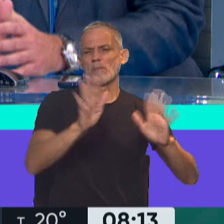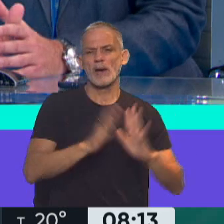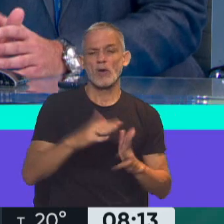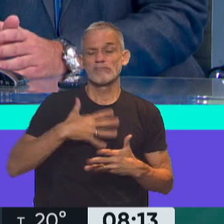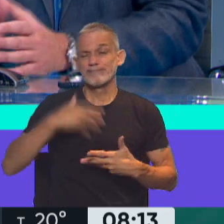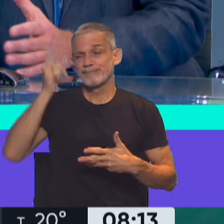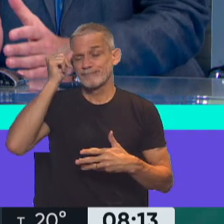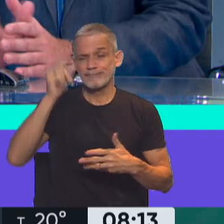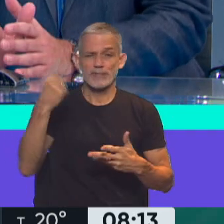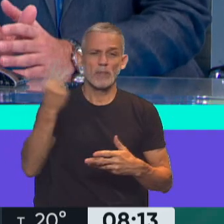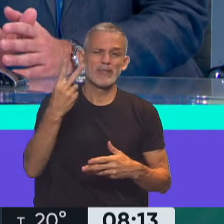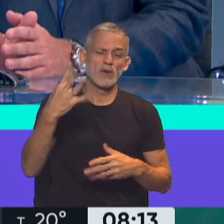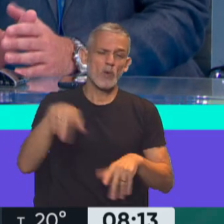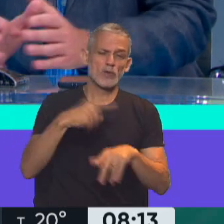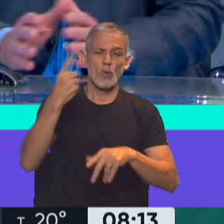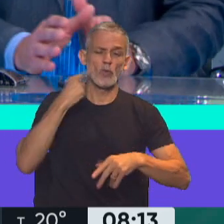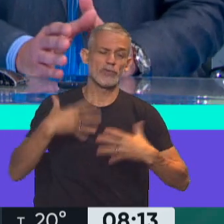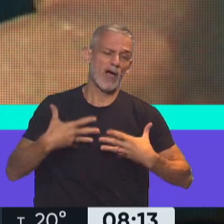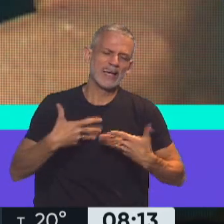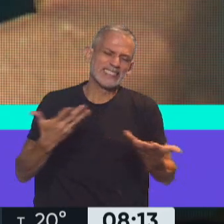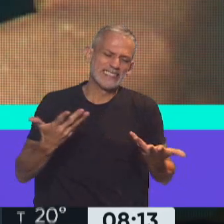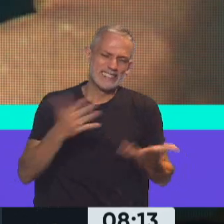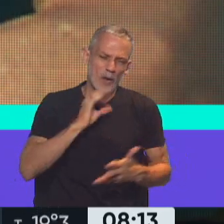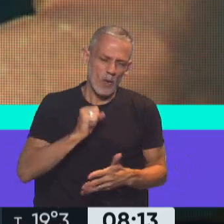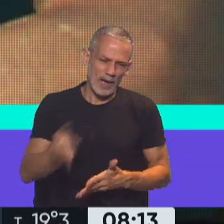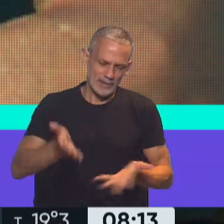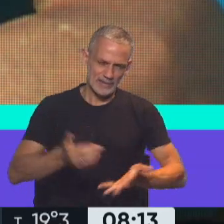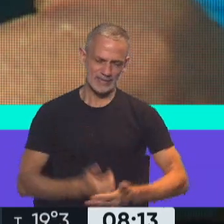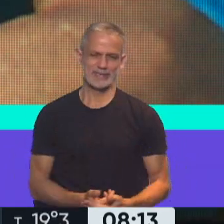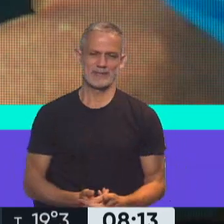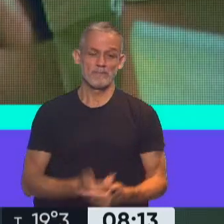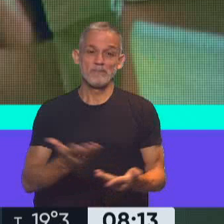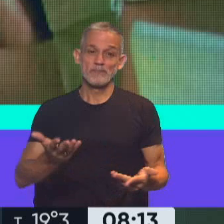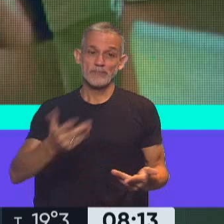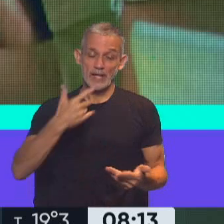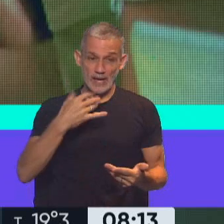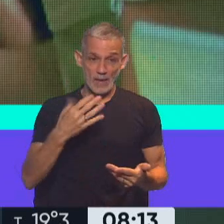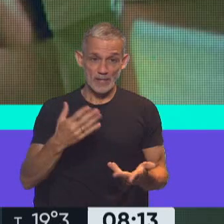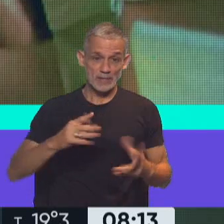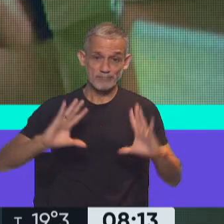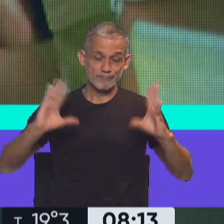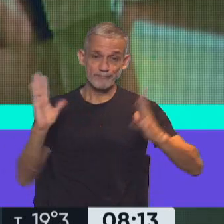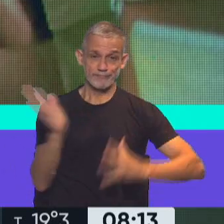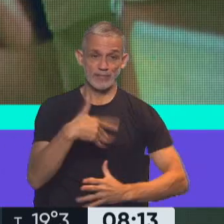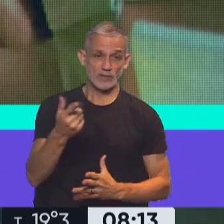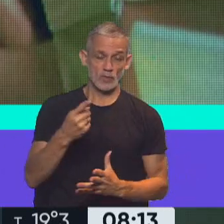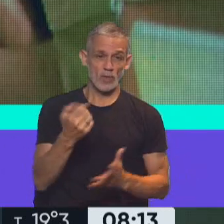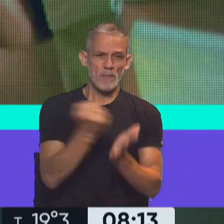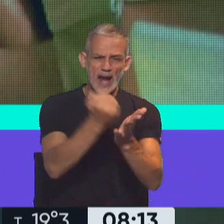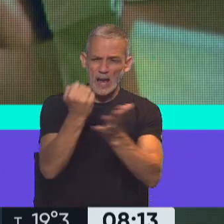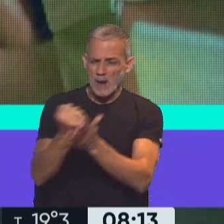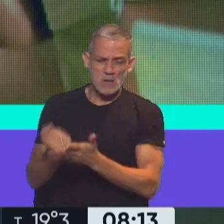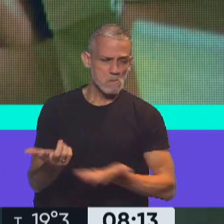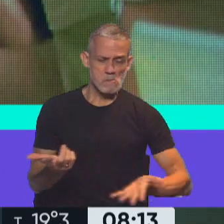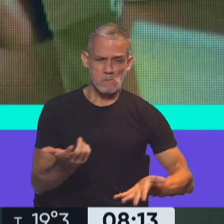sufrir 24 horas de fatiga practicamos con la arraiga se ha visto la verdad en todos en todas las marcas hemos